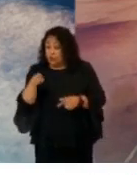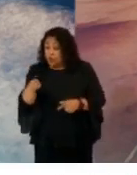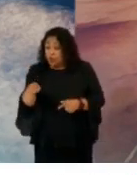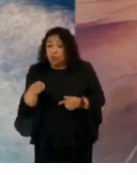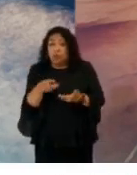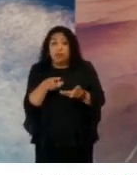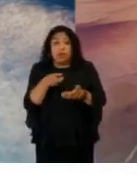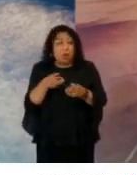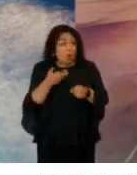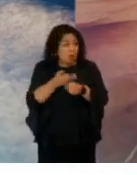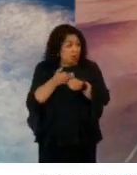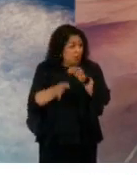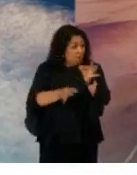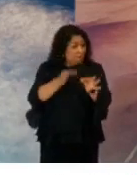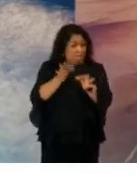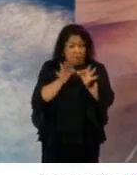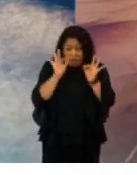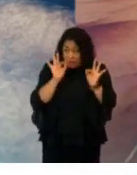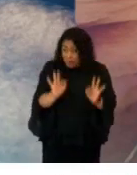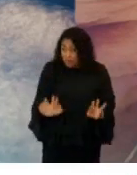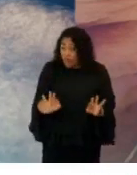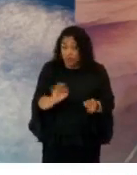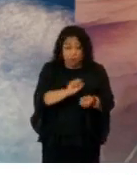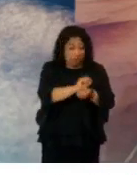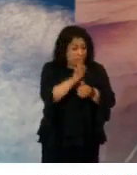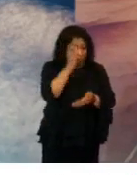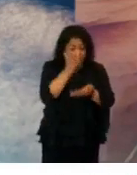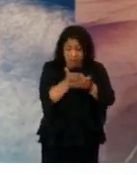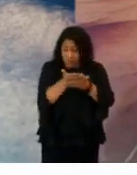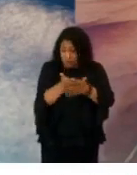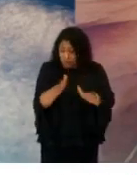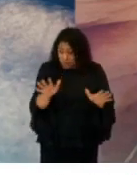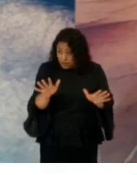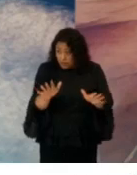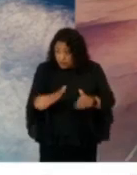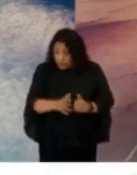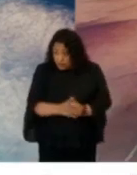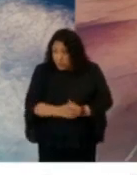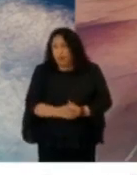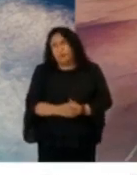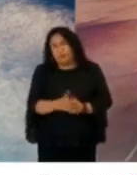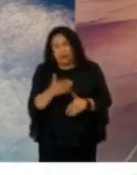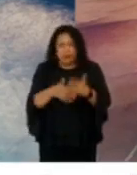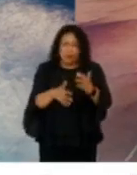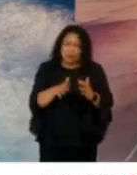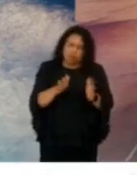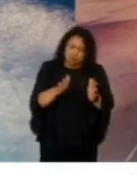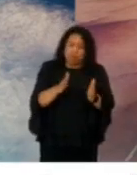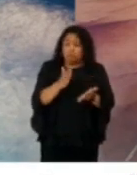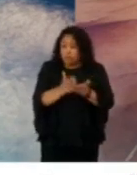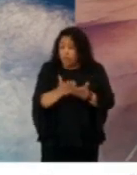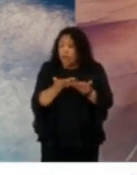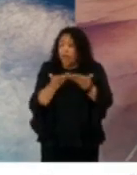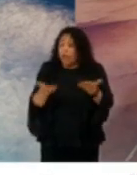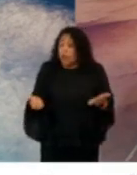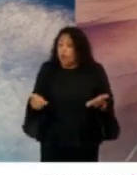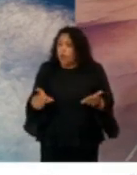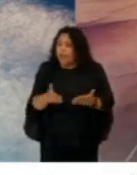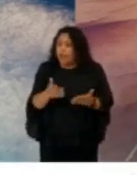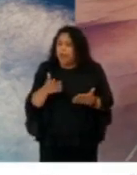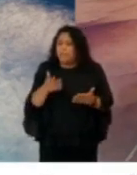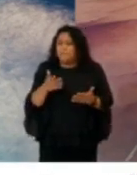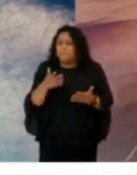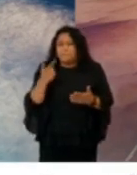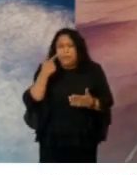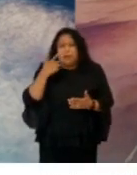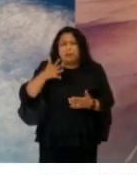el momento perfecto, terminó la pandemia, nunca terminan las pandemias, pero terminó y ahora hay que buscar la pandemia en las sombras. Hay